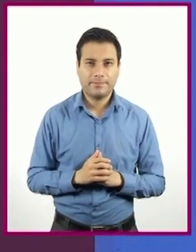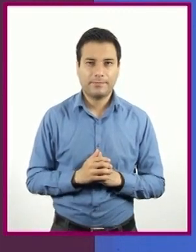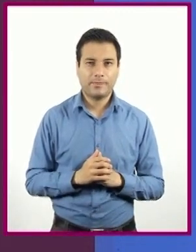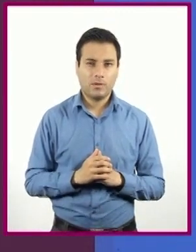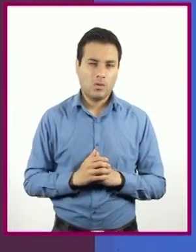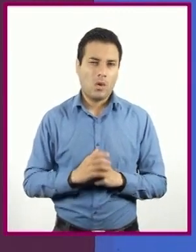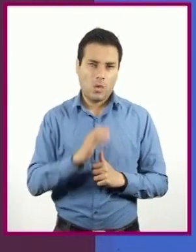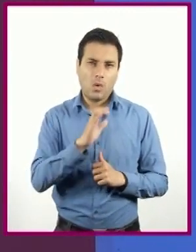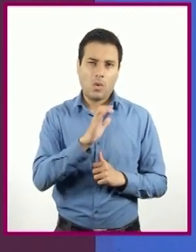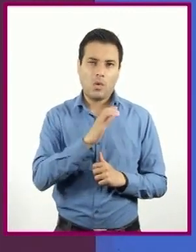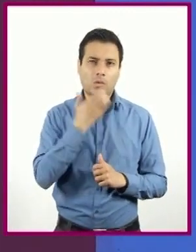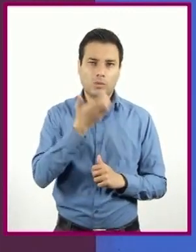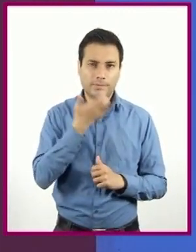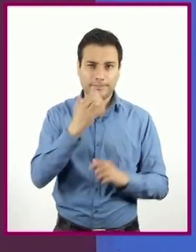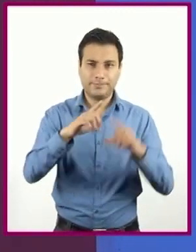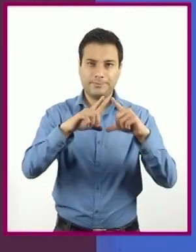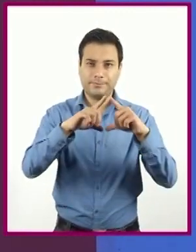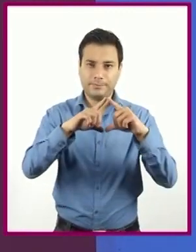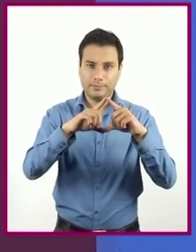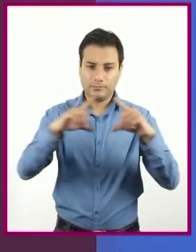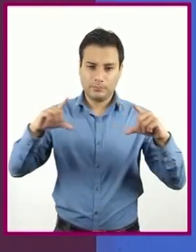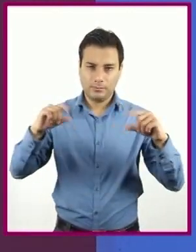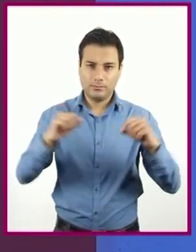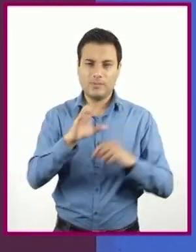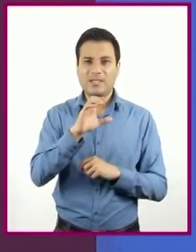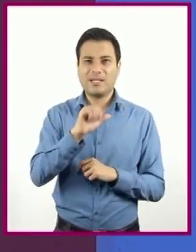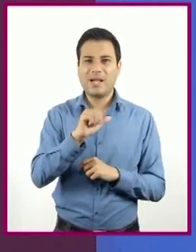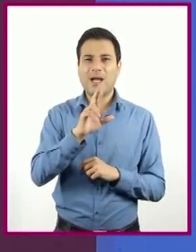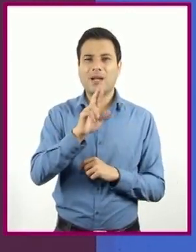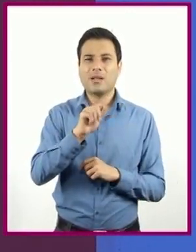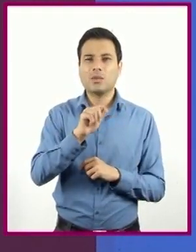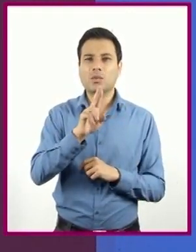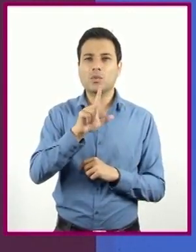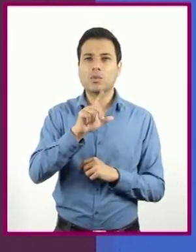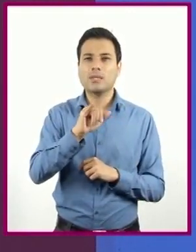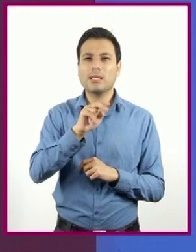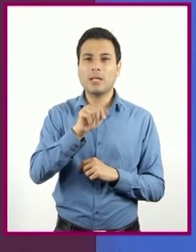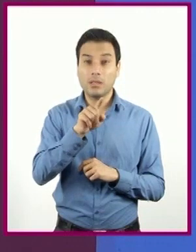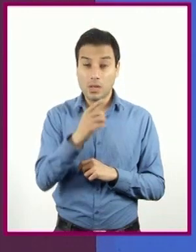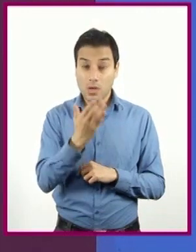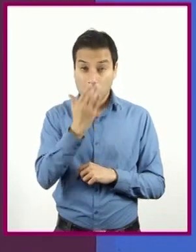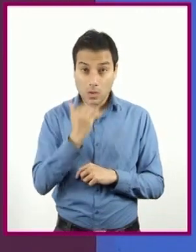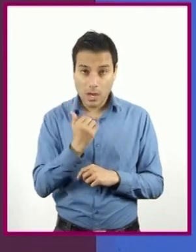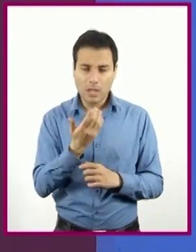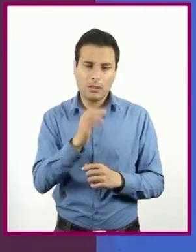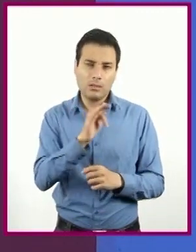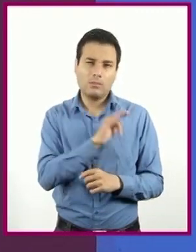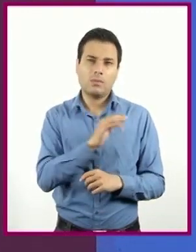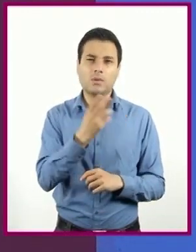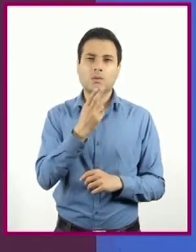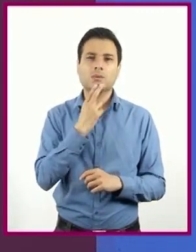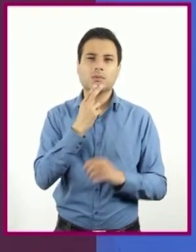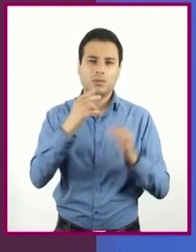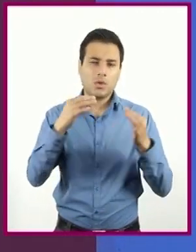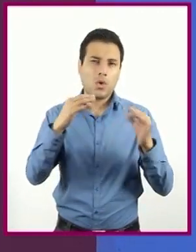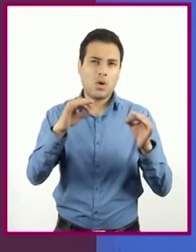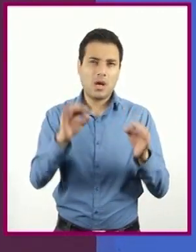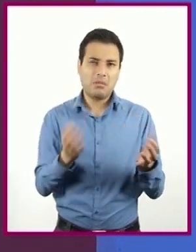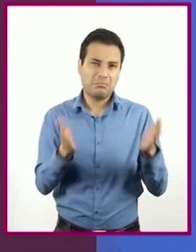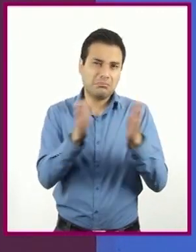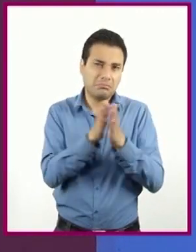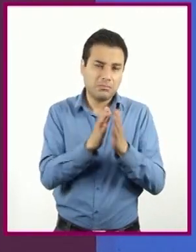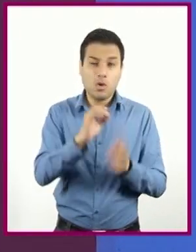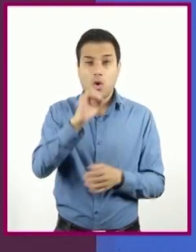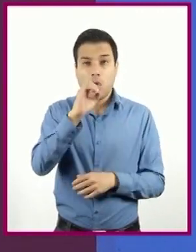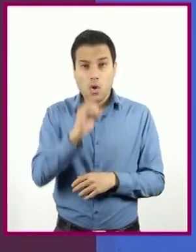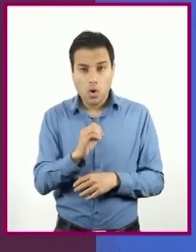Tradicionalmente, las fichas son cartulinas rectangulares, pero si no cuentan con una ficha pueden usar una hoja que doblen por la mitad o bien con